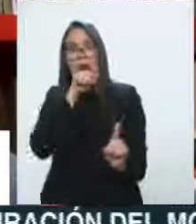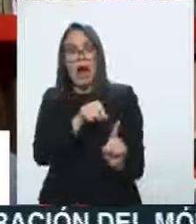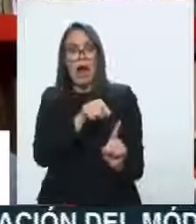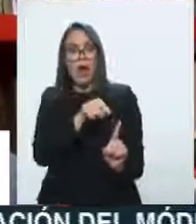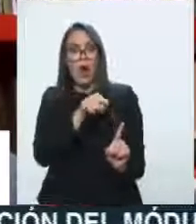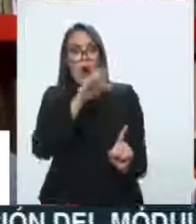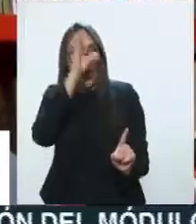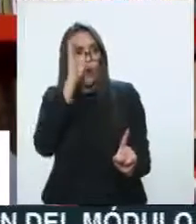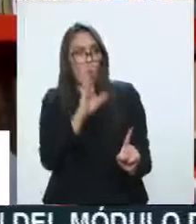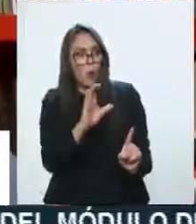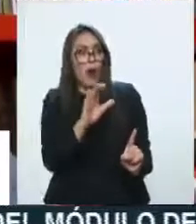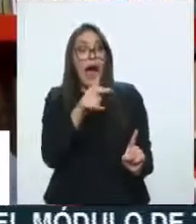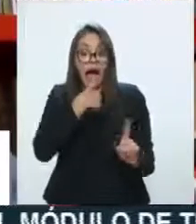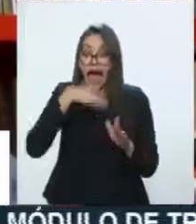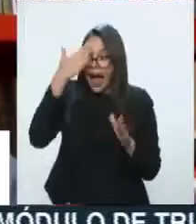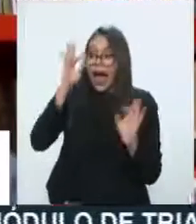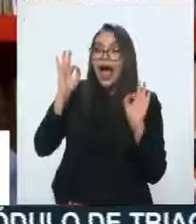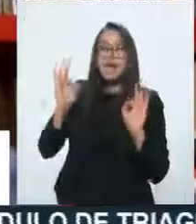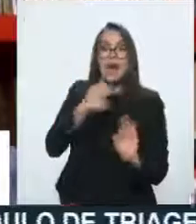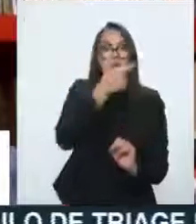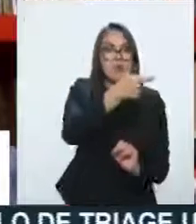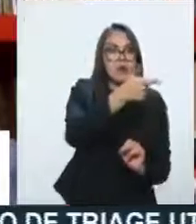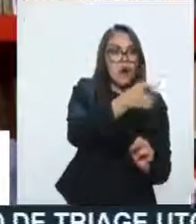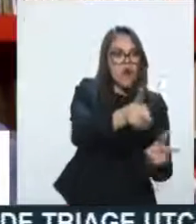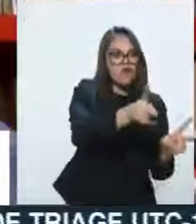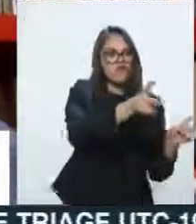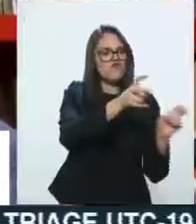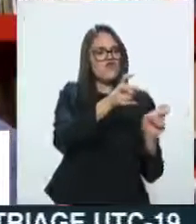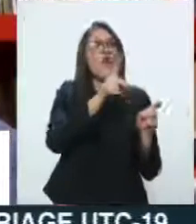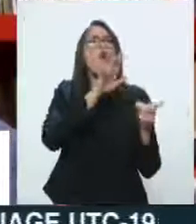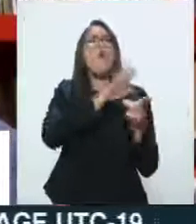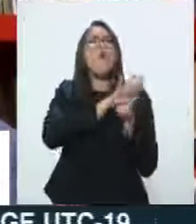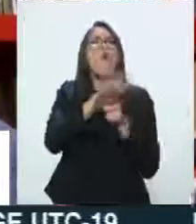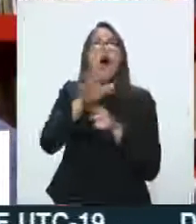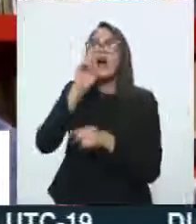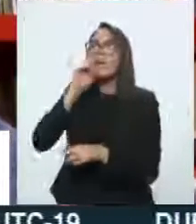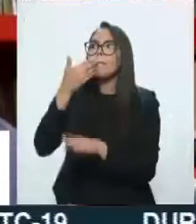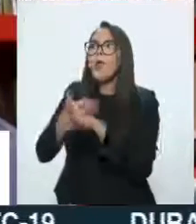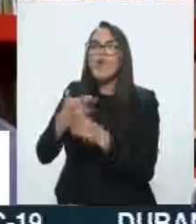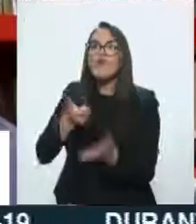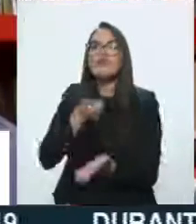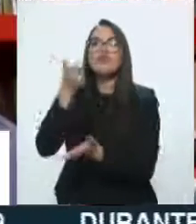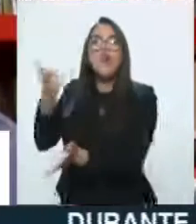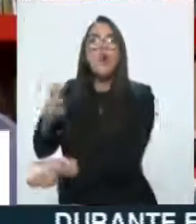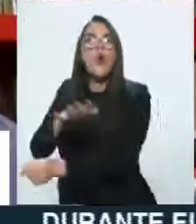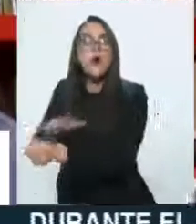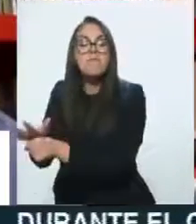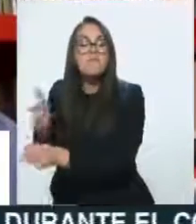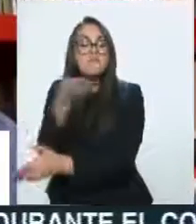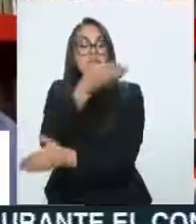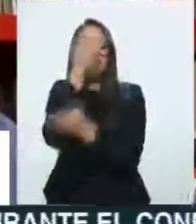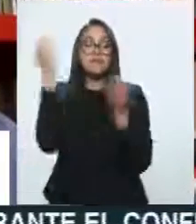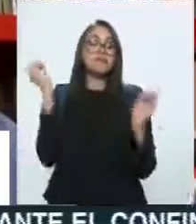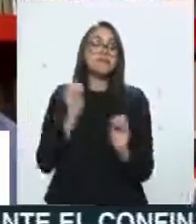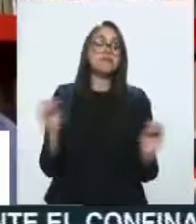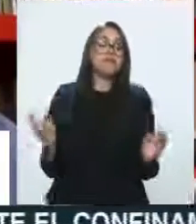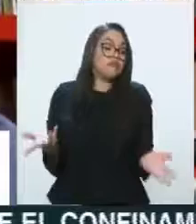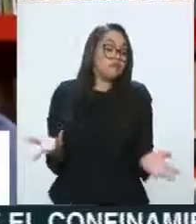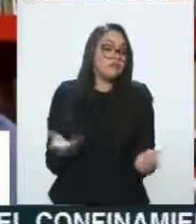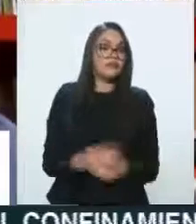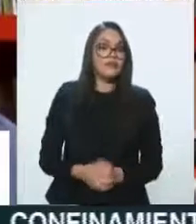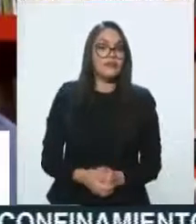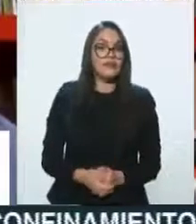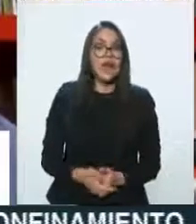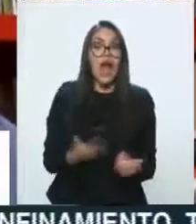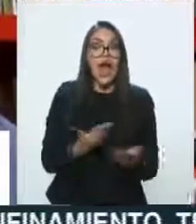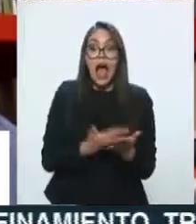hacia dónde fue el dinero. Y entonces, aquí la pregunta, Juan, es sobre todo, no si sabía el presidente Peña